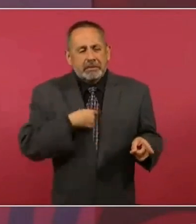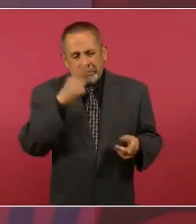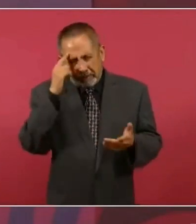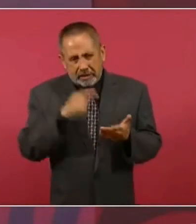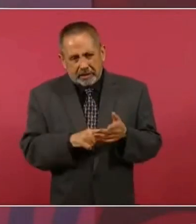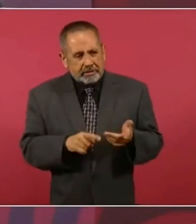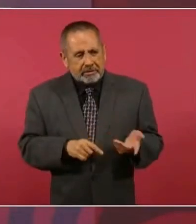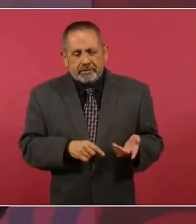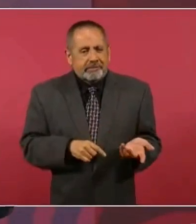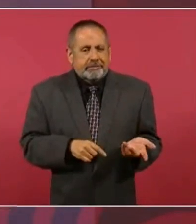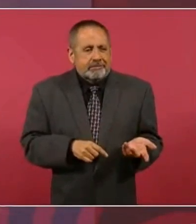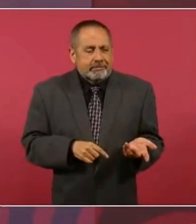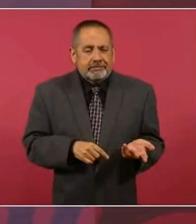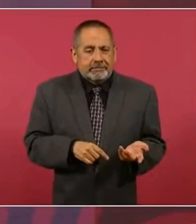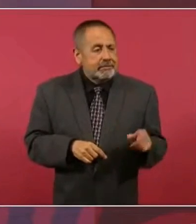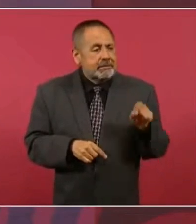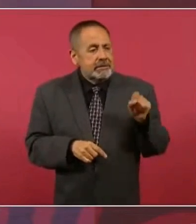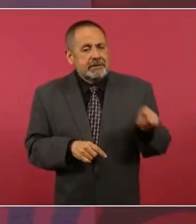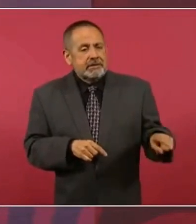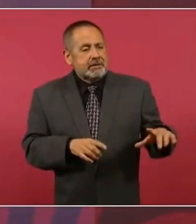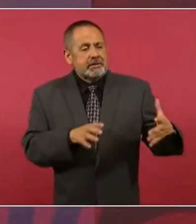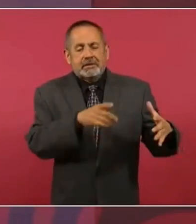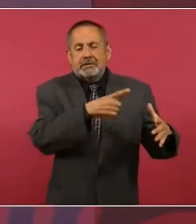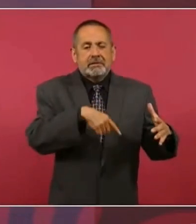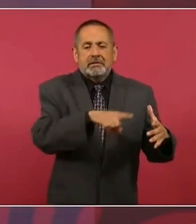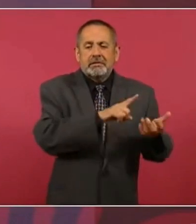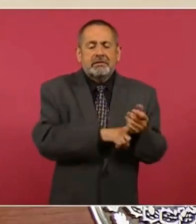Si ellos ya